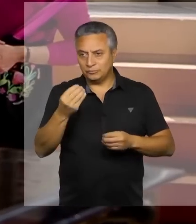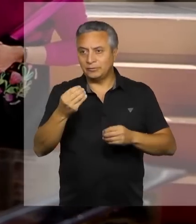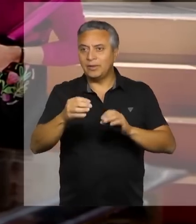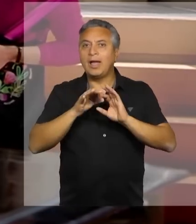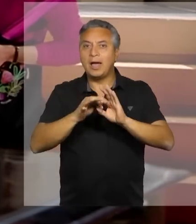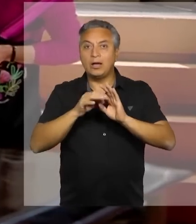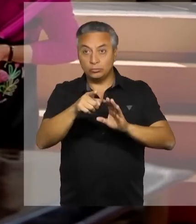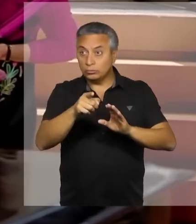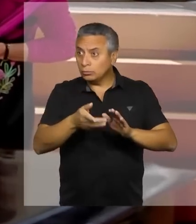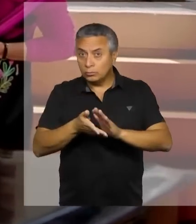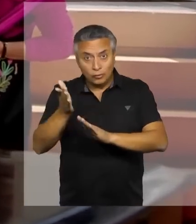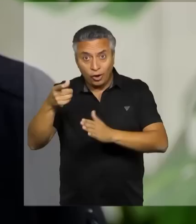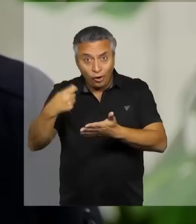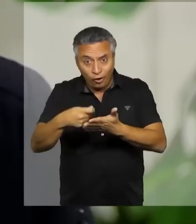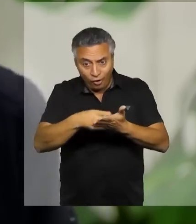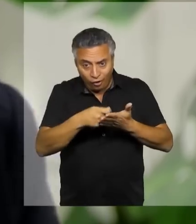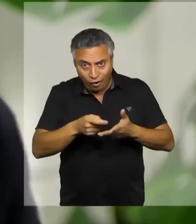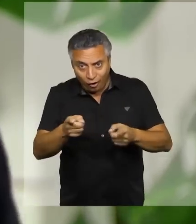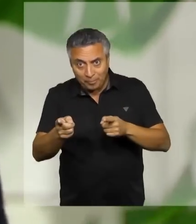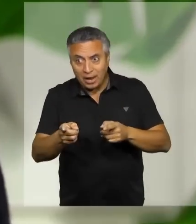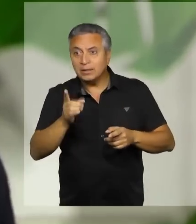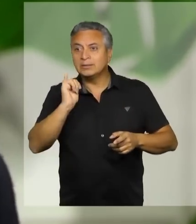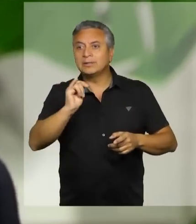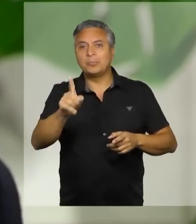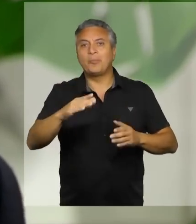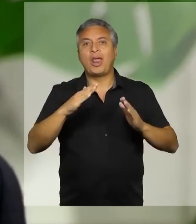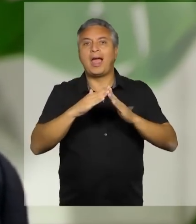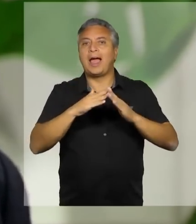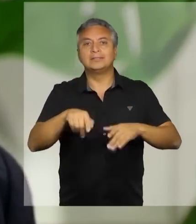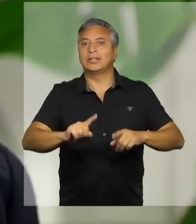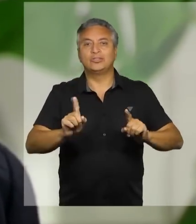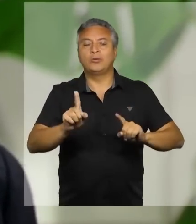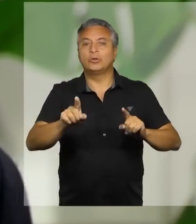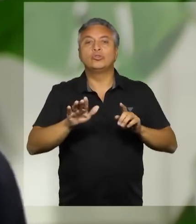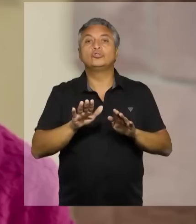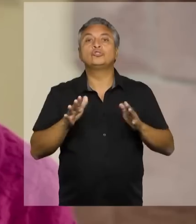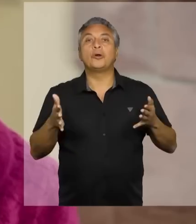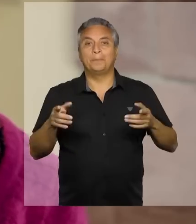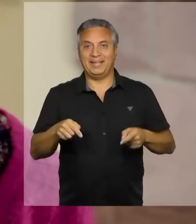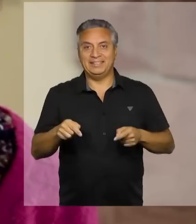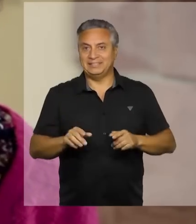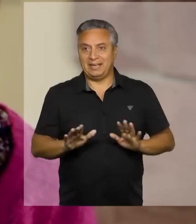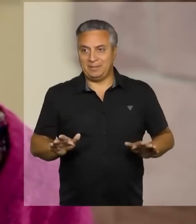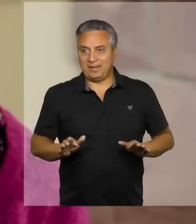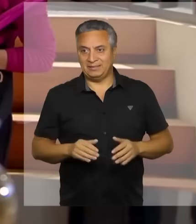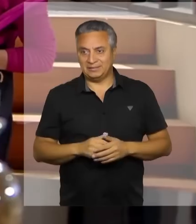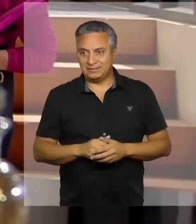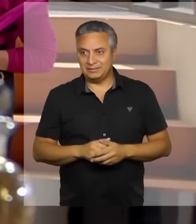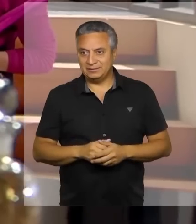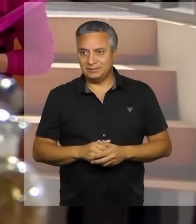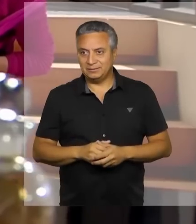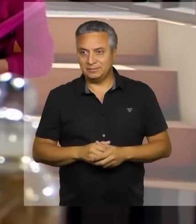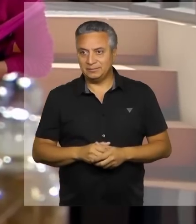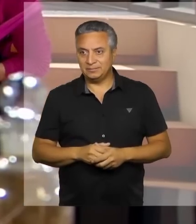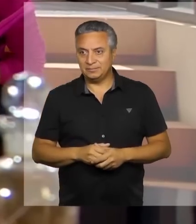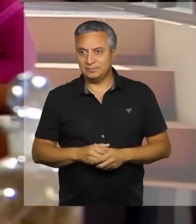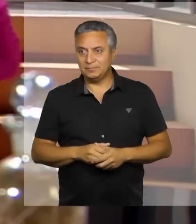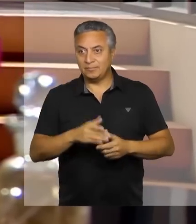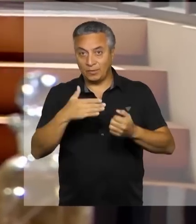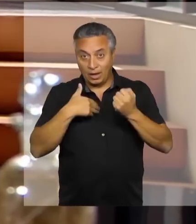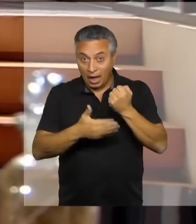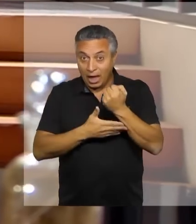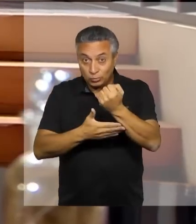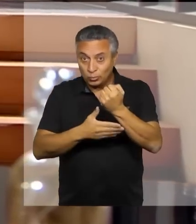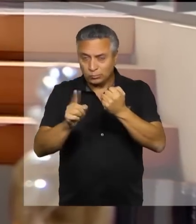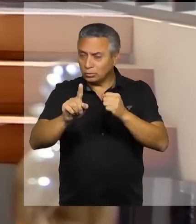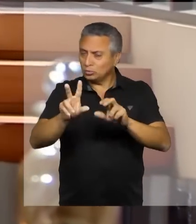de compra? Sí, pero no es para la casa, es una sorpresa. Ah, bueno. ¿Lo ayudo? No, no,